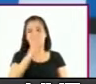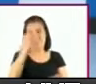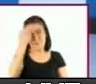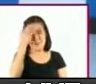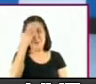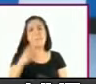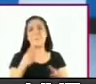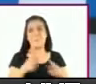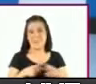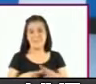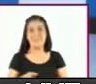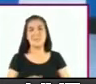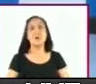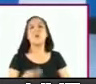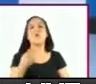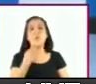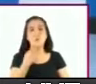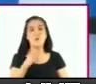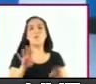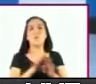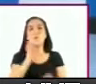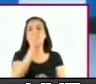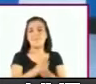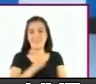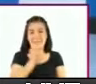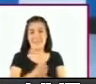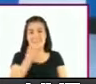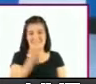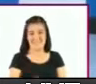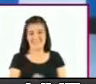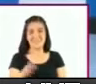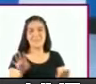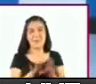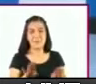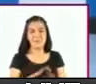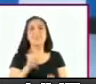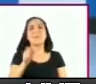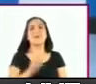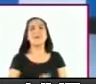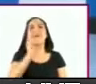conocimientos matemáticos. El uso y práctica de estas habilidades